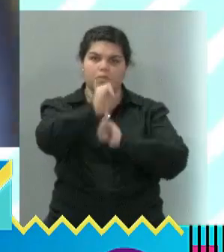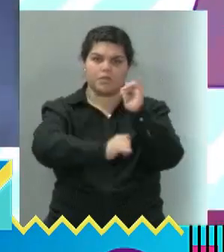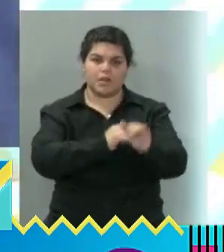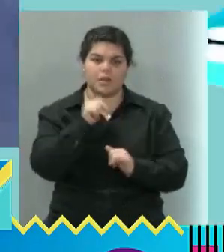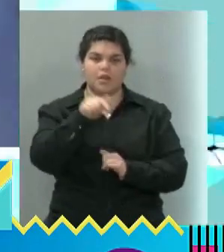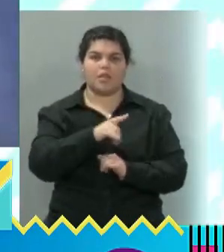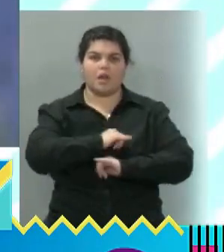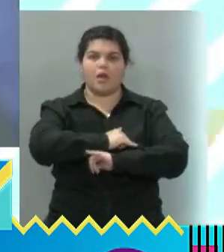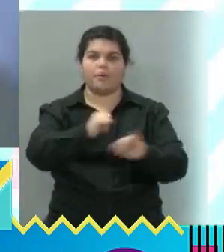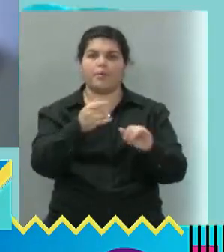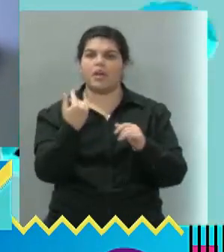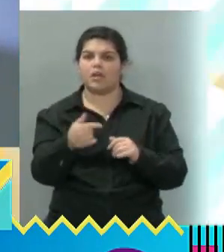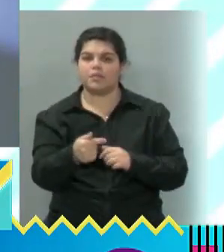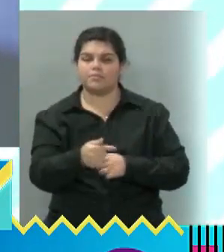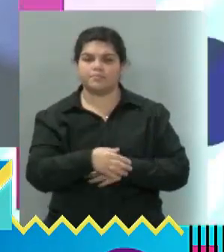de